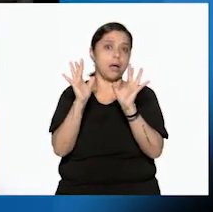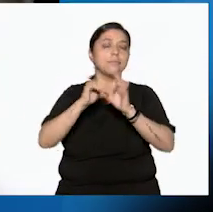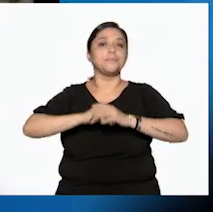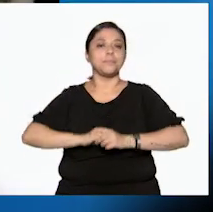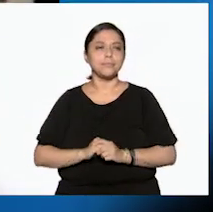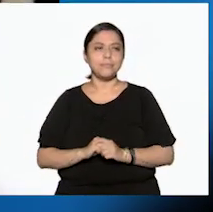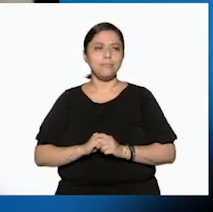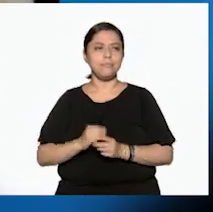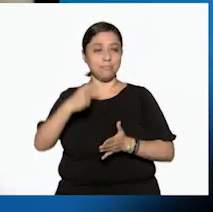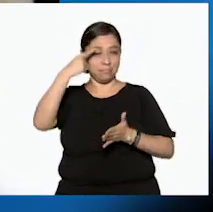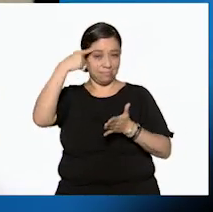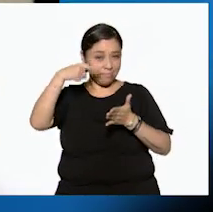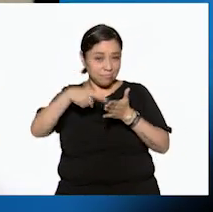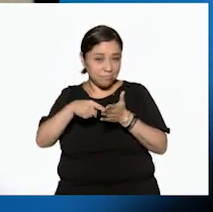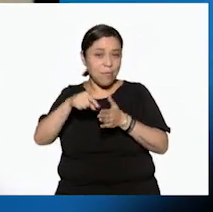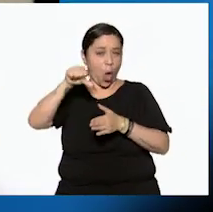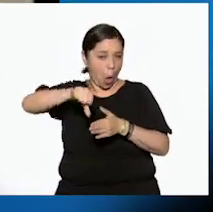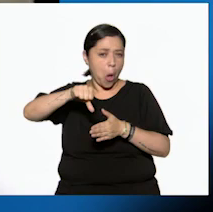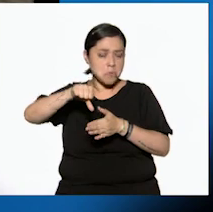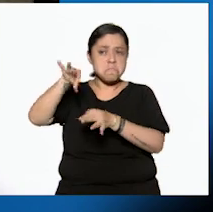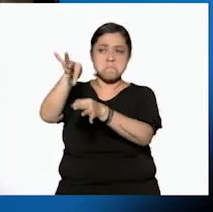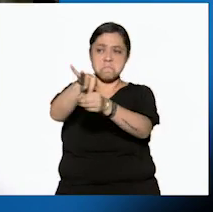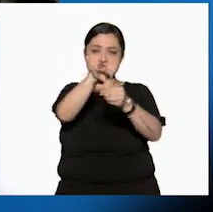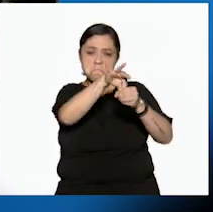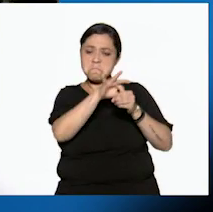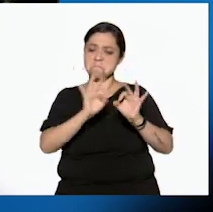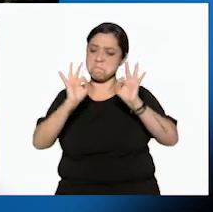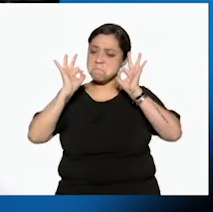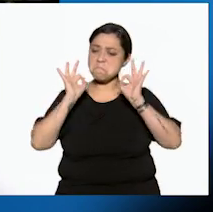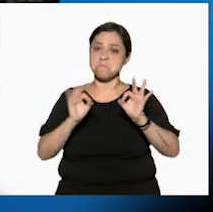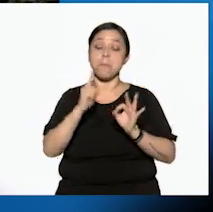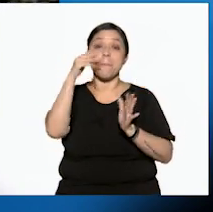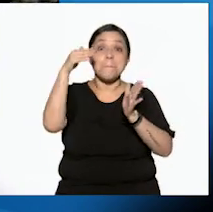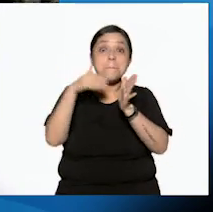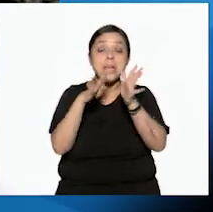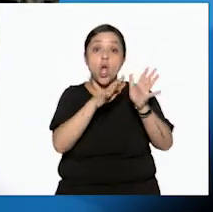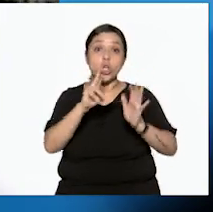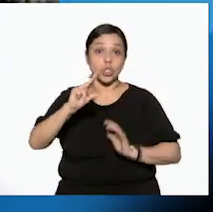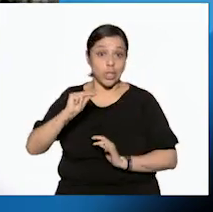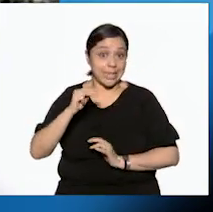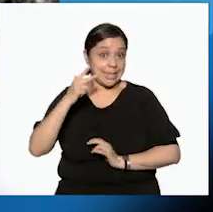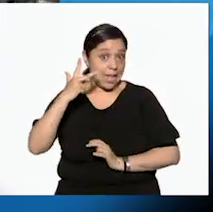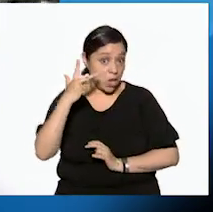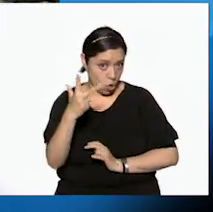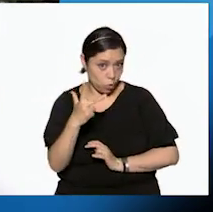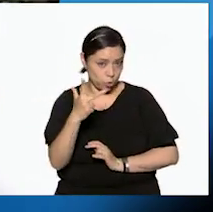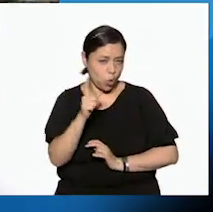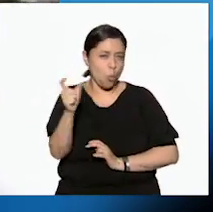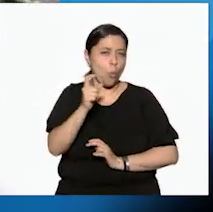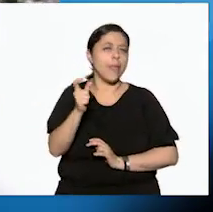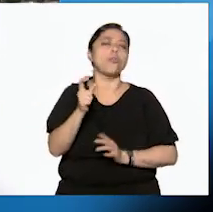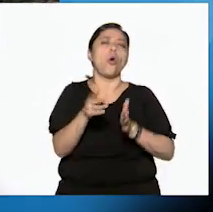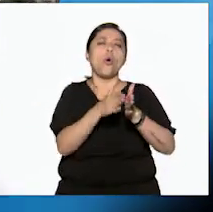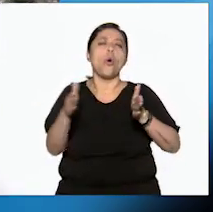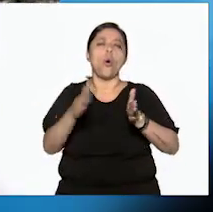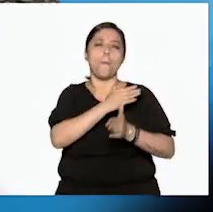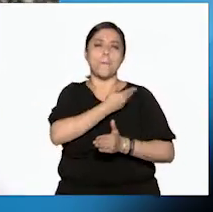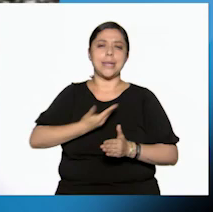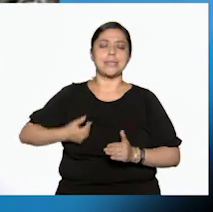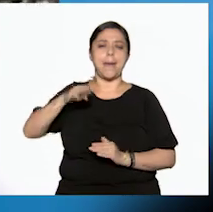Creo que van a ser unas elecciones bastante limpias. En 1988, durante el sexenio de Miguel de la